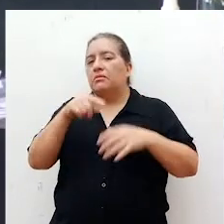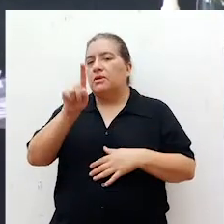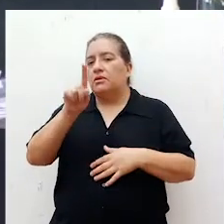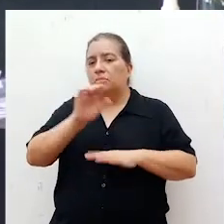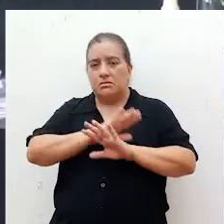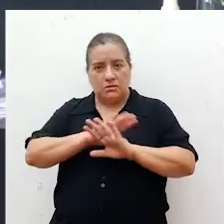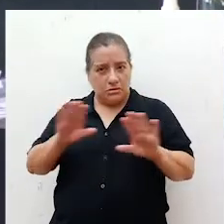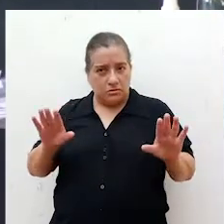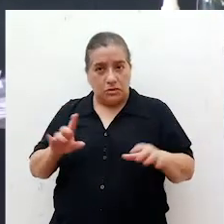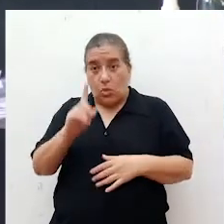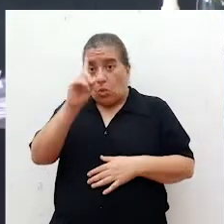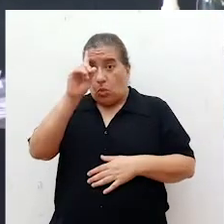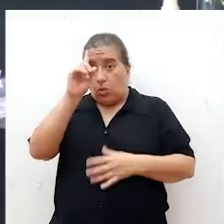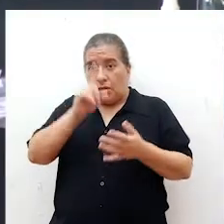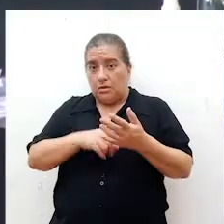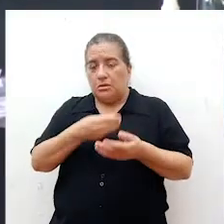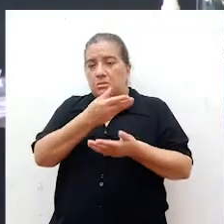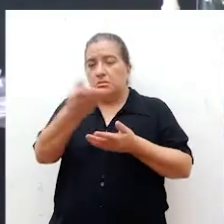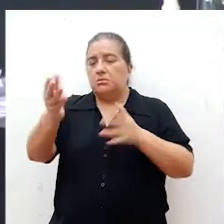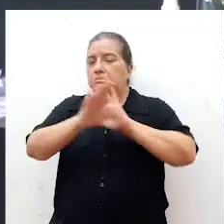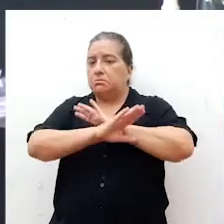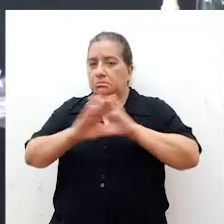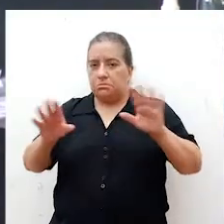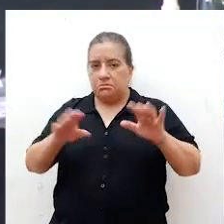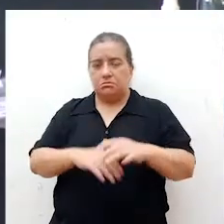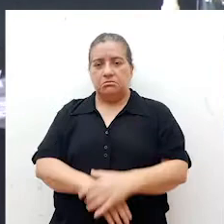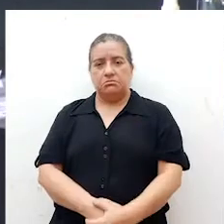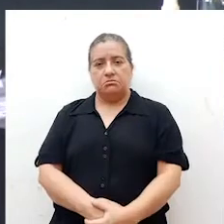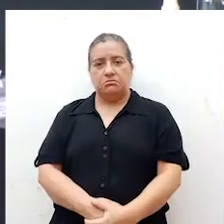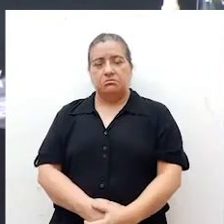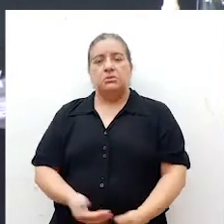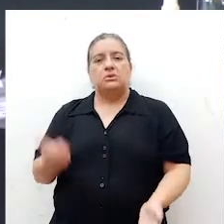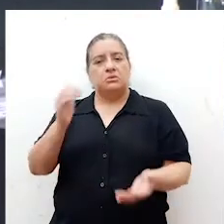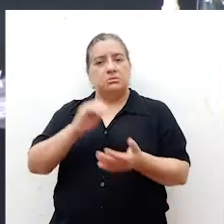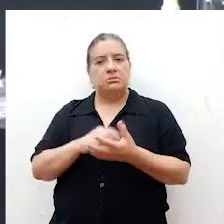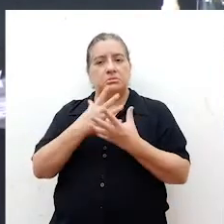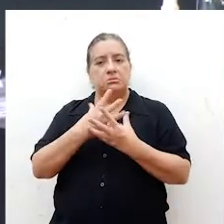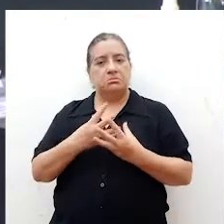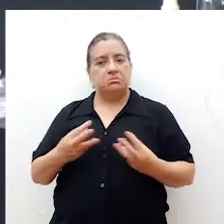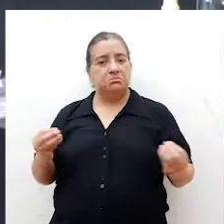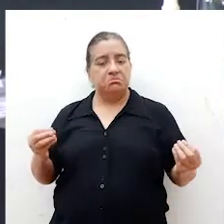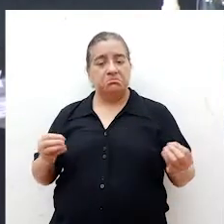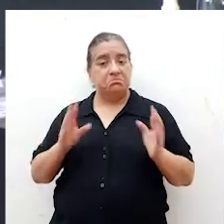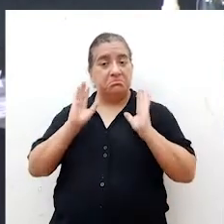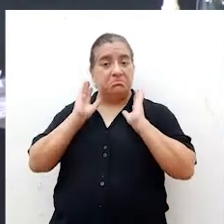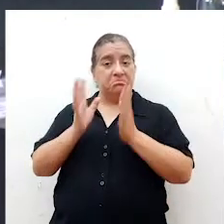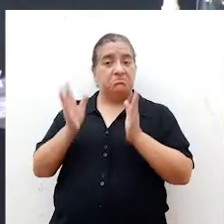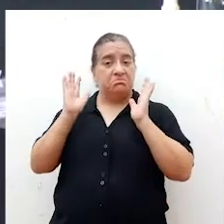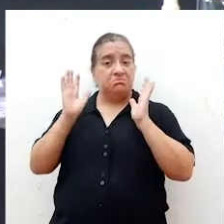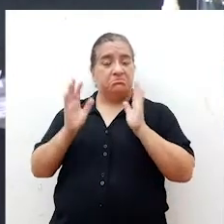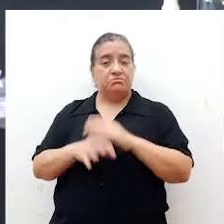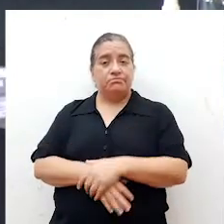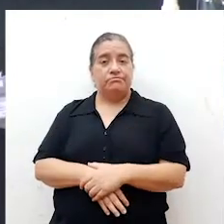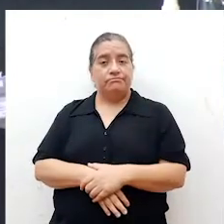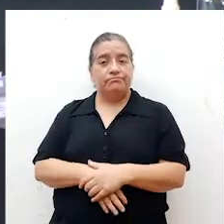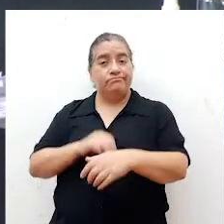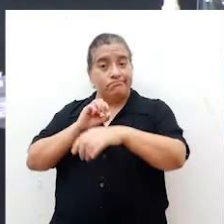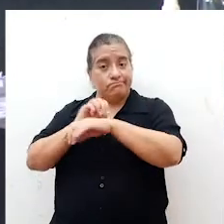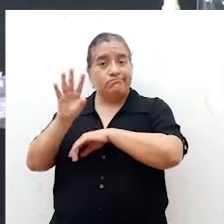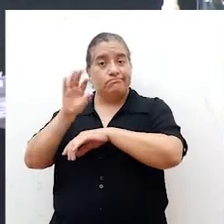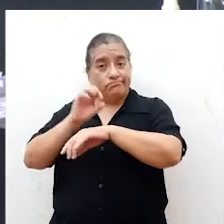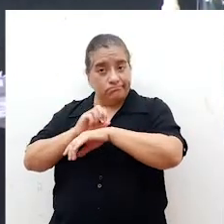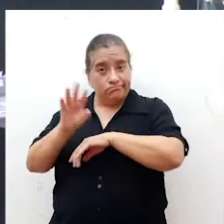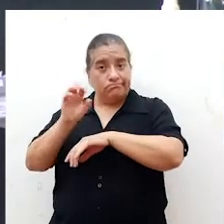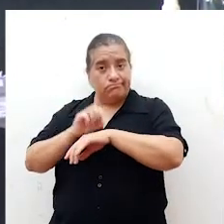se repartieron 10 millones de mascarillas, y solo 10 millones de mascarillas, y una sola vez. Nuevamente se desoyó y